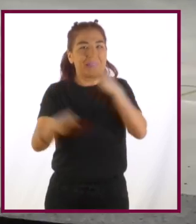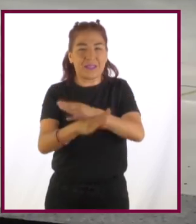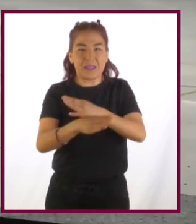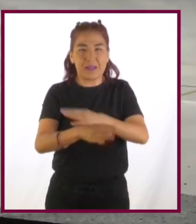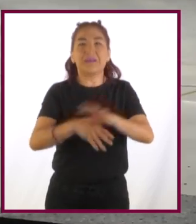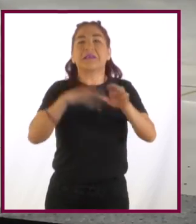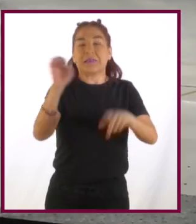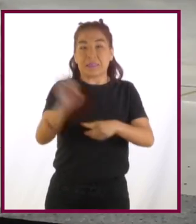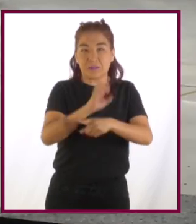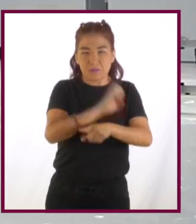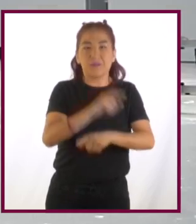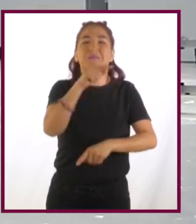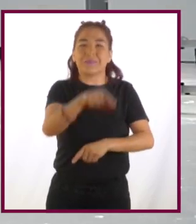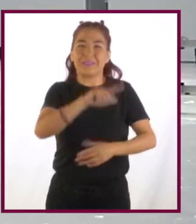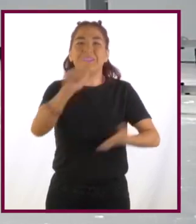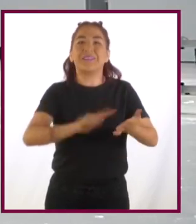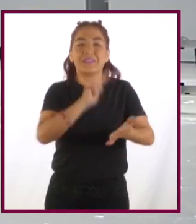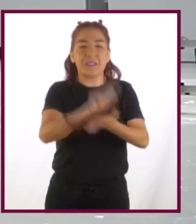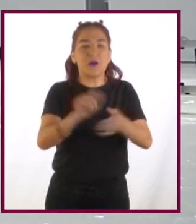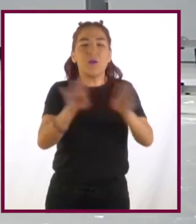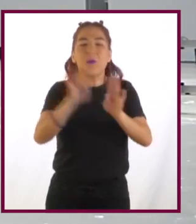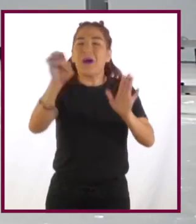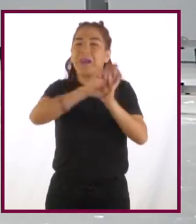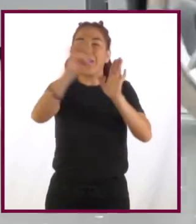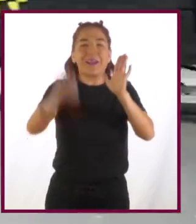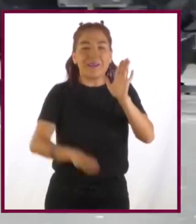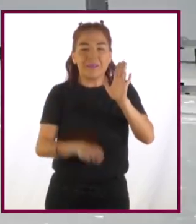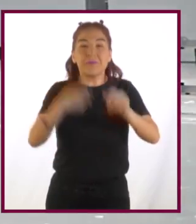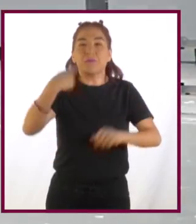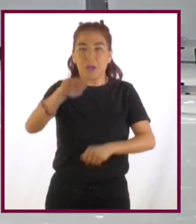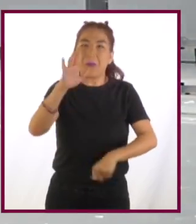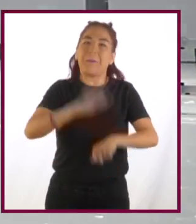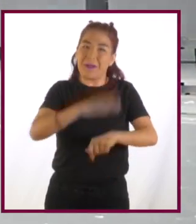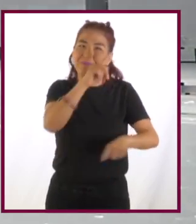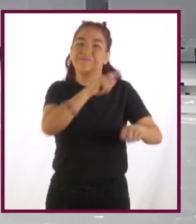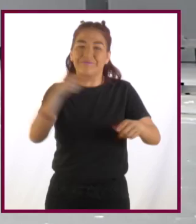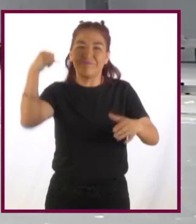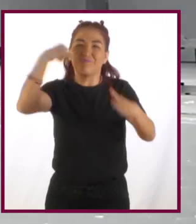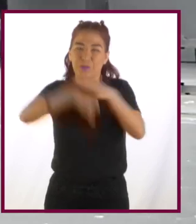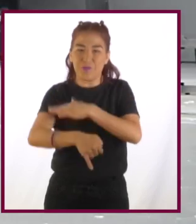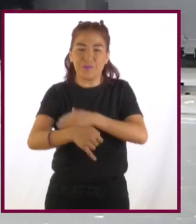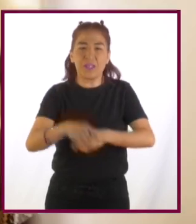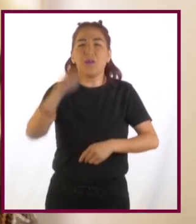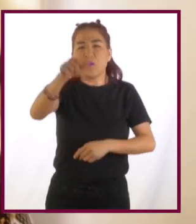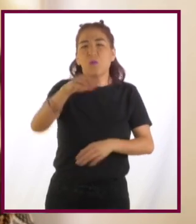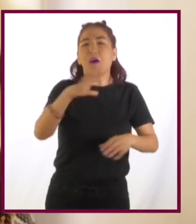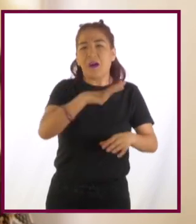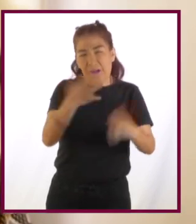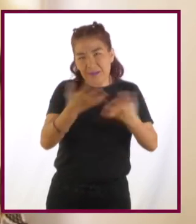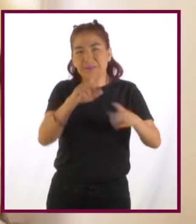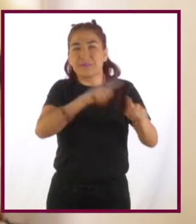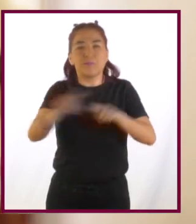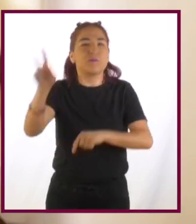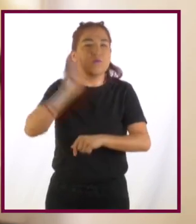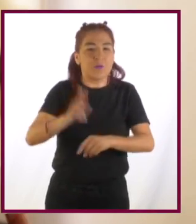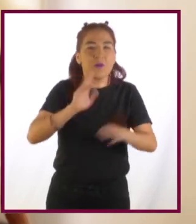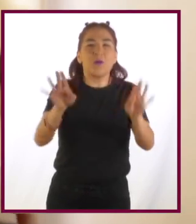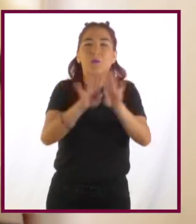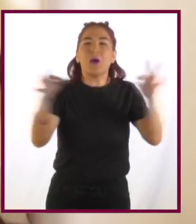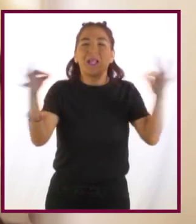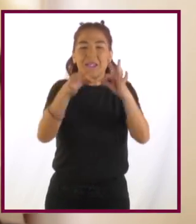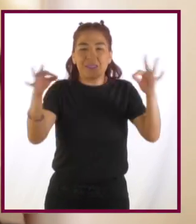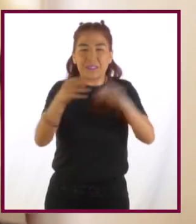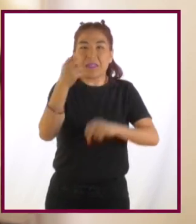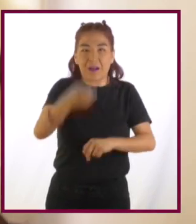cuerpo, del material. Entonces, sí, la ley de Hooke es una simplificación, pero hay más que eso. Fernando, cuando hacemos